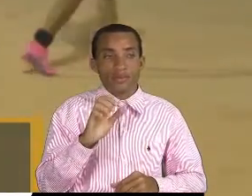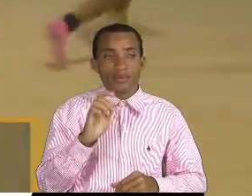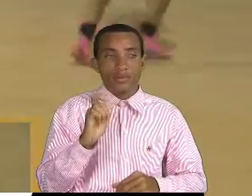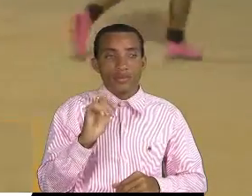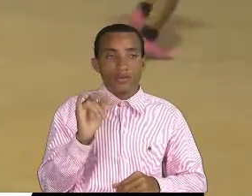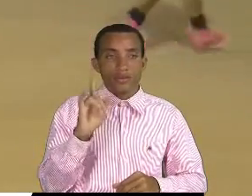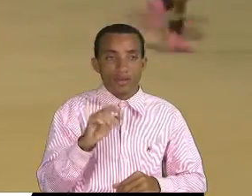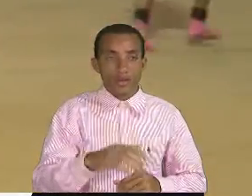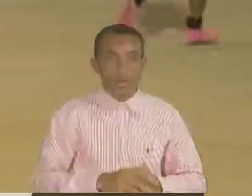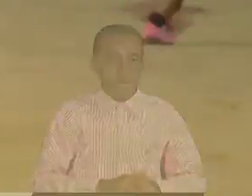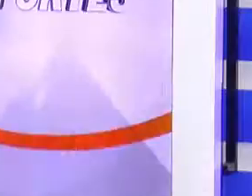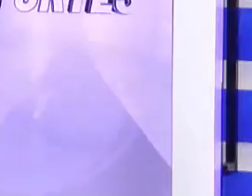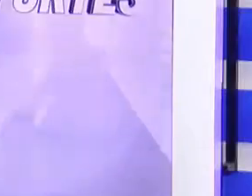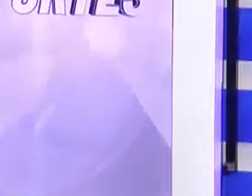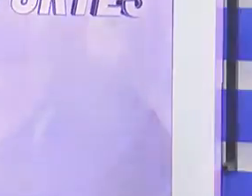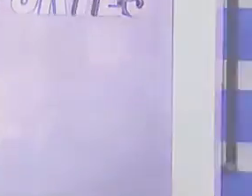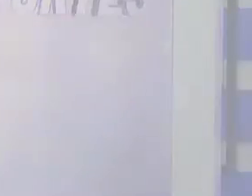de Barranca Bermeja.